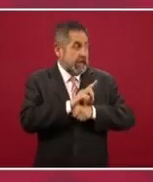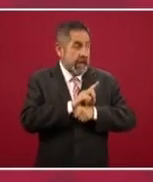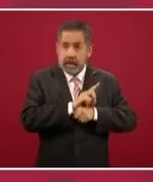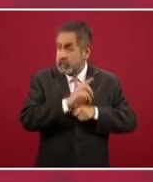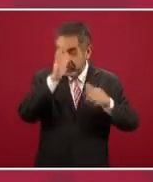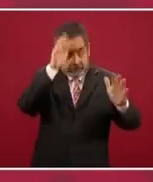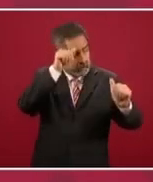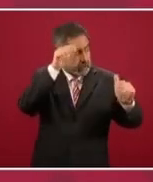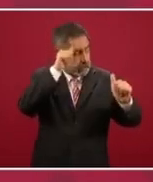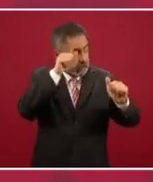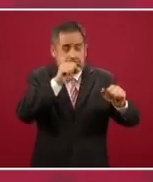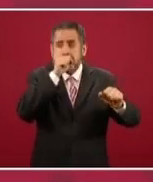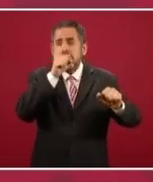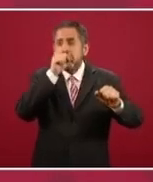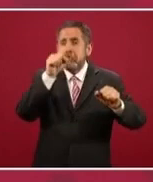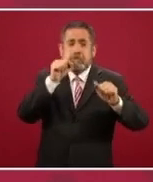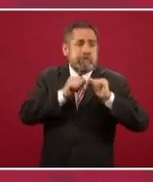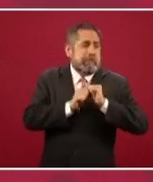vámonos.